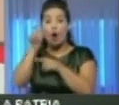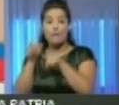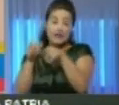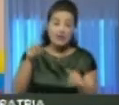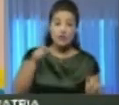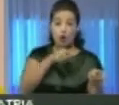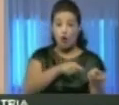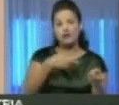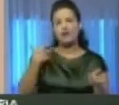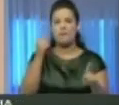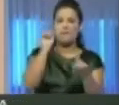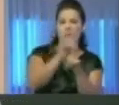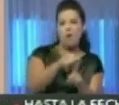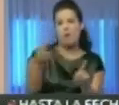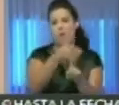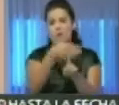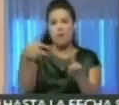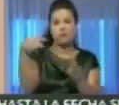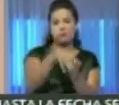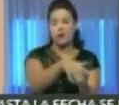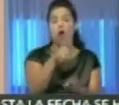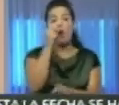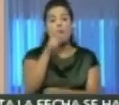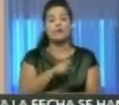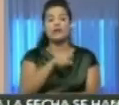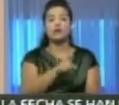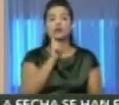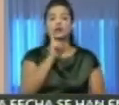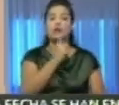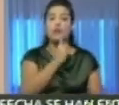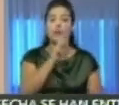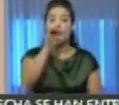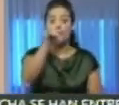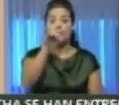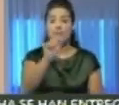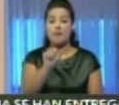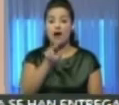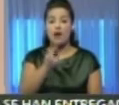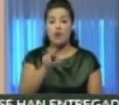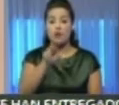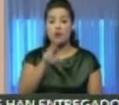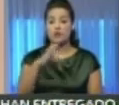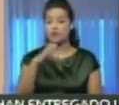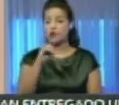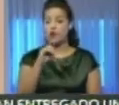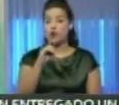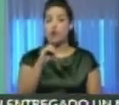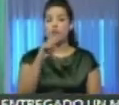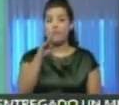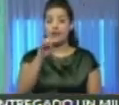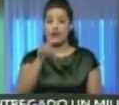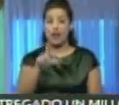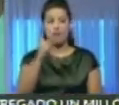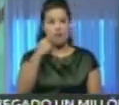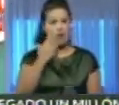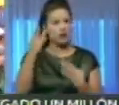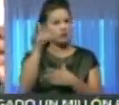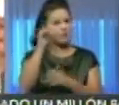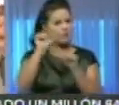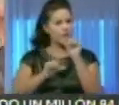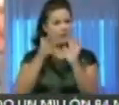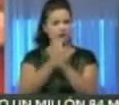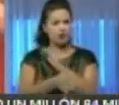este jueves a su hijo, el ciudadano Mauricio Bernal. Para que nos informe estas declaraciones, vamos a escuchar sus